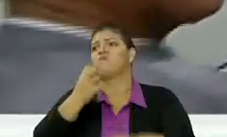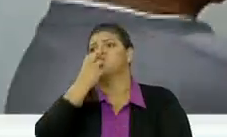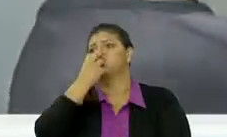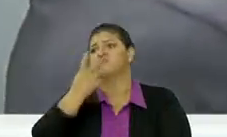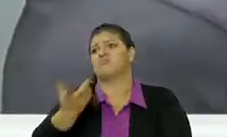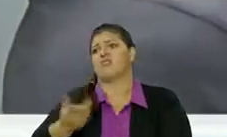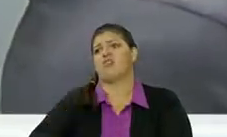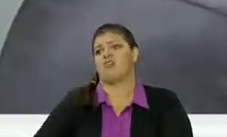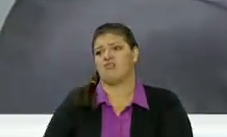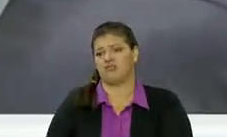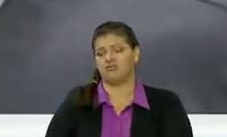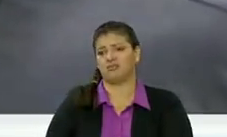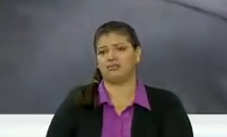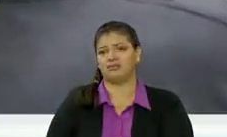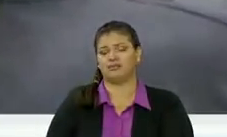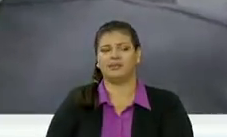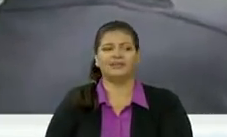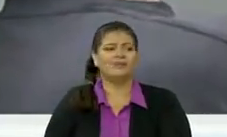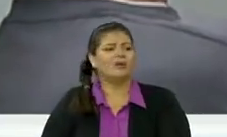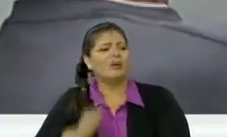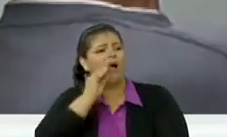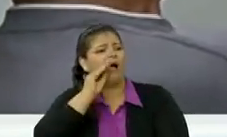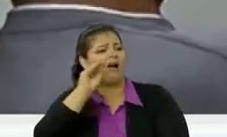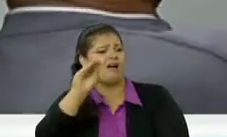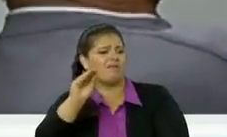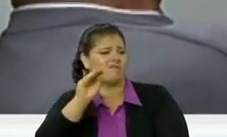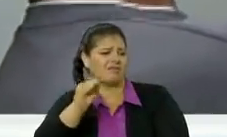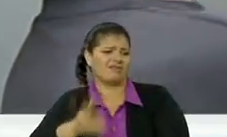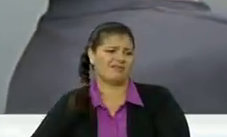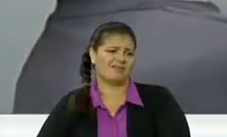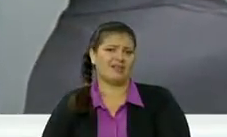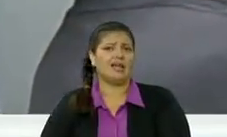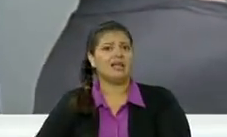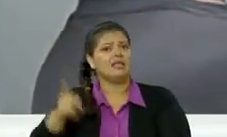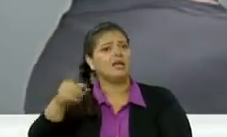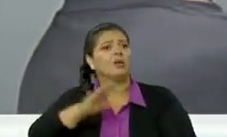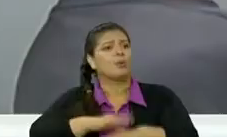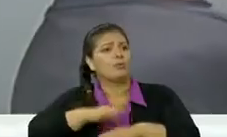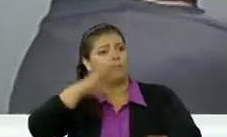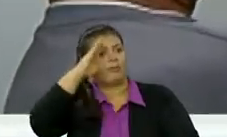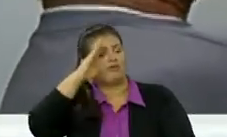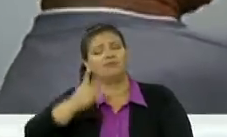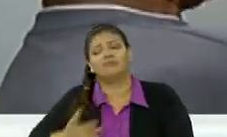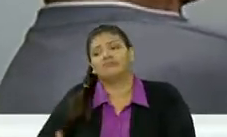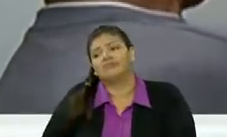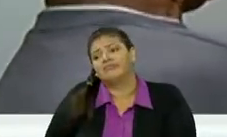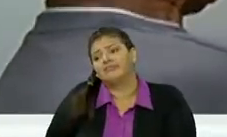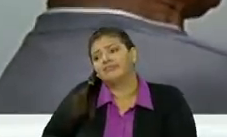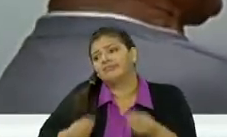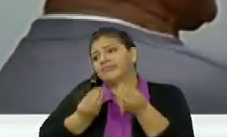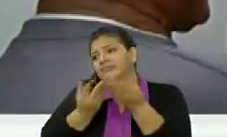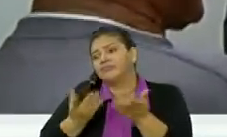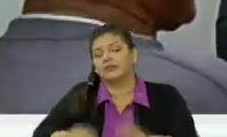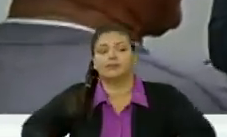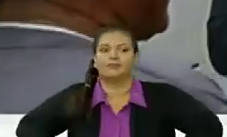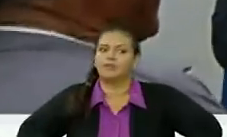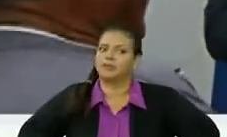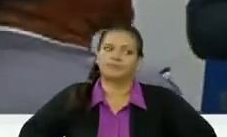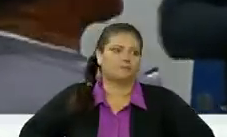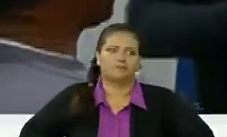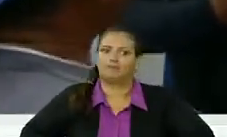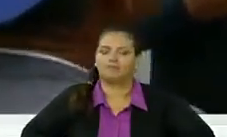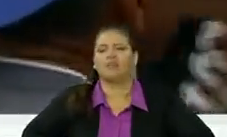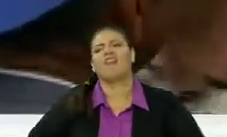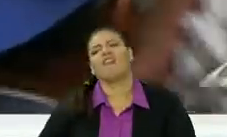llegar tarde hoy. Ah, buenos días, jefe. Usted ya ve lo que está pasando aquí. Voy a llegar un poco tarde. Claro, tiene que colaborar con la policía.